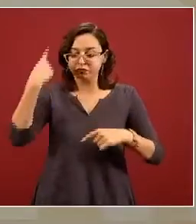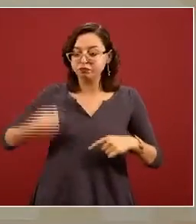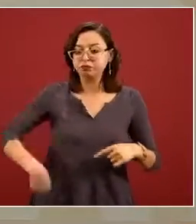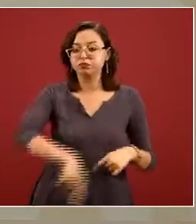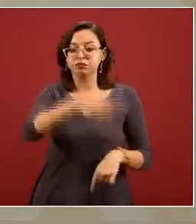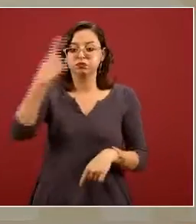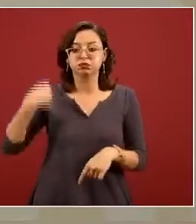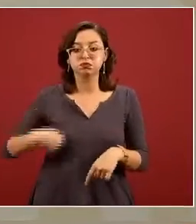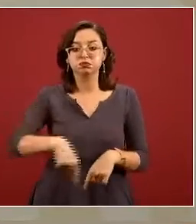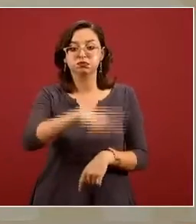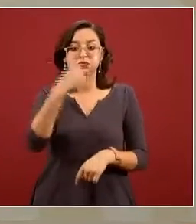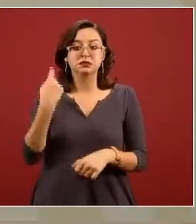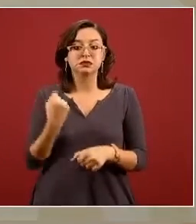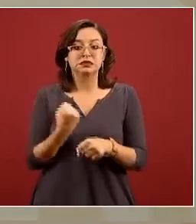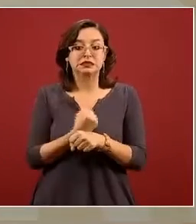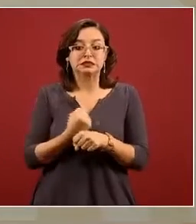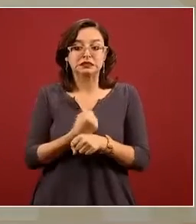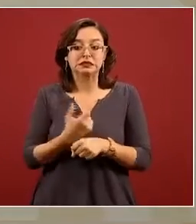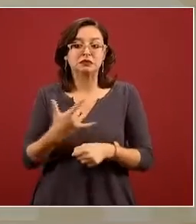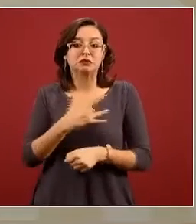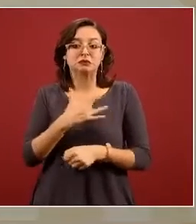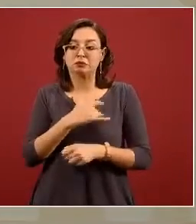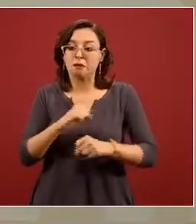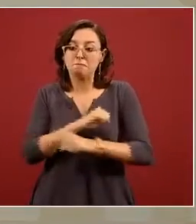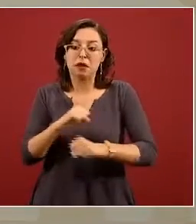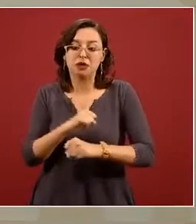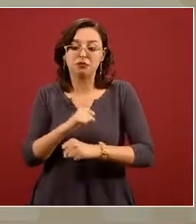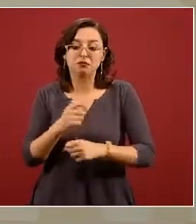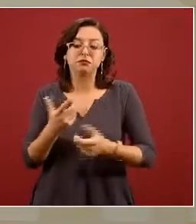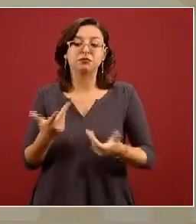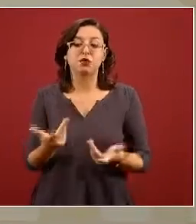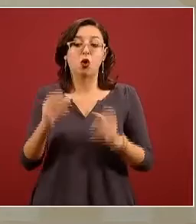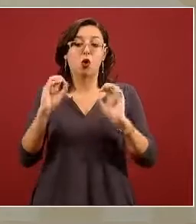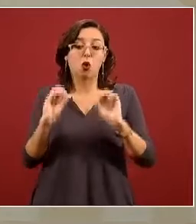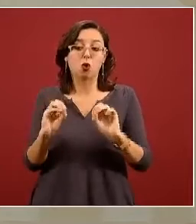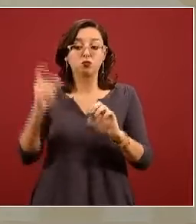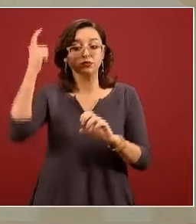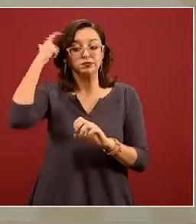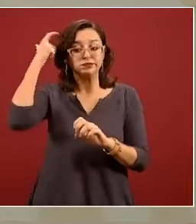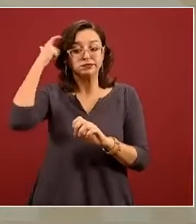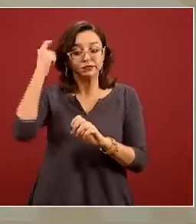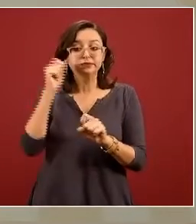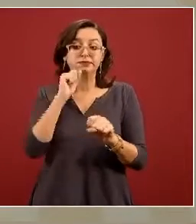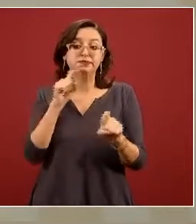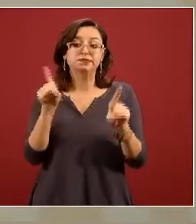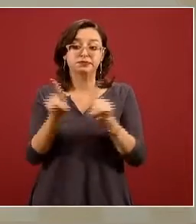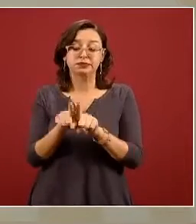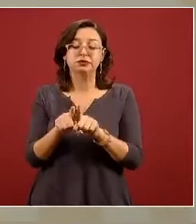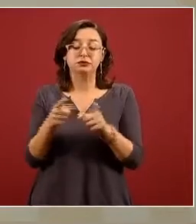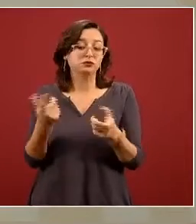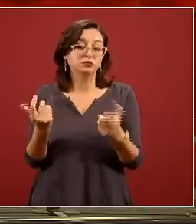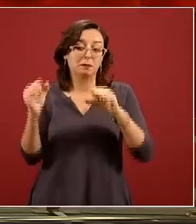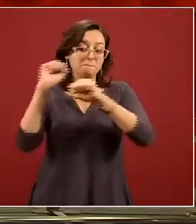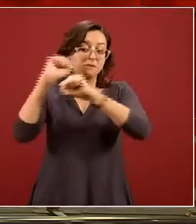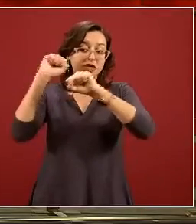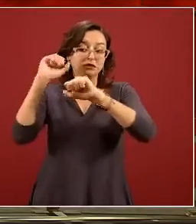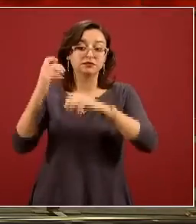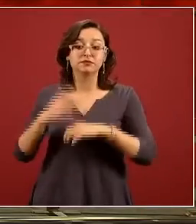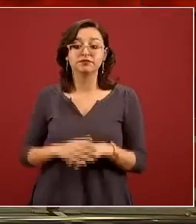que popularmente conocemos como infartos del corazón, o problemas cerebrales, también circulatorios.